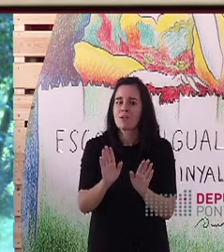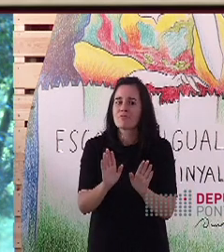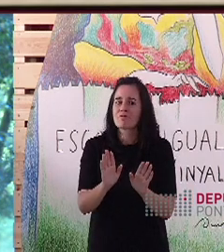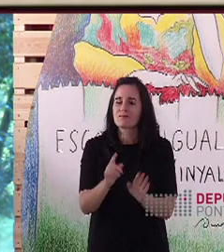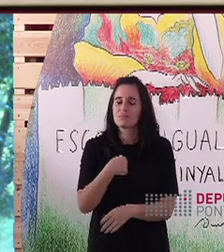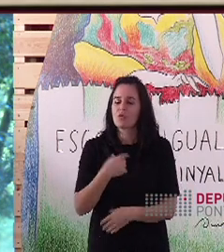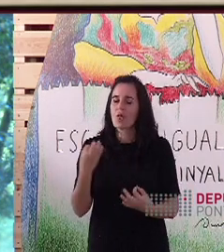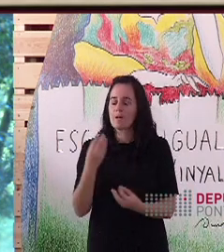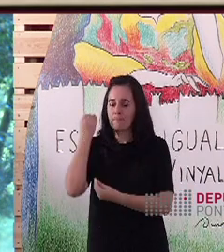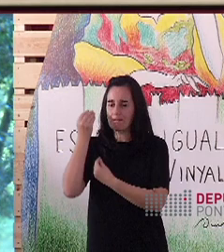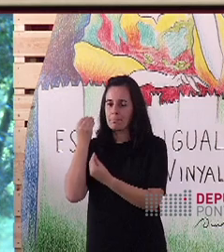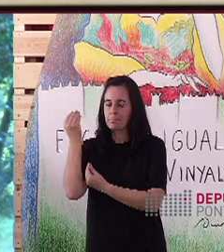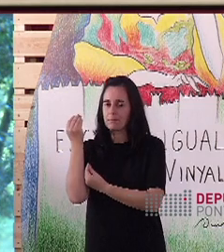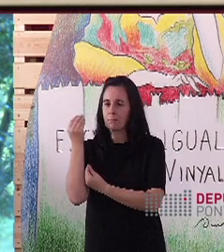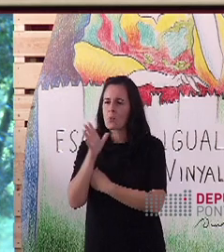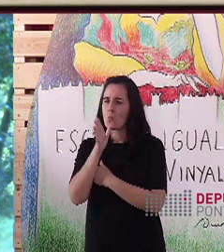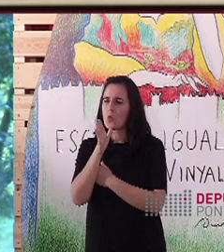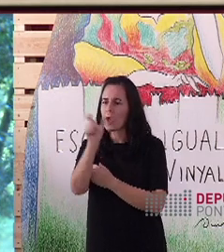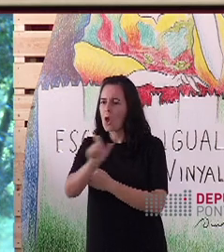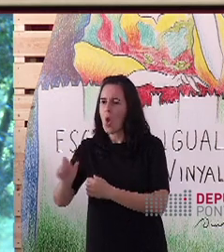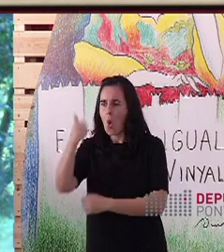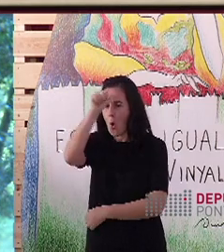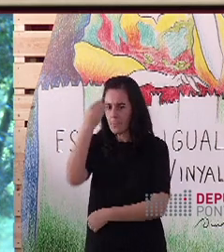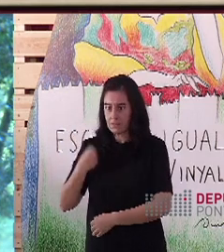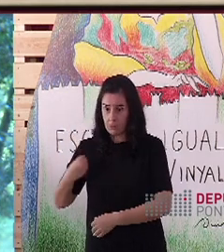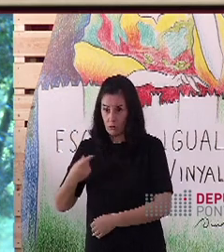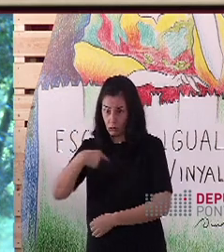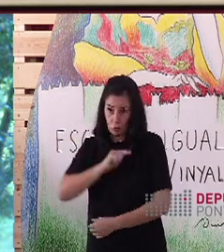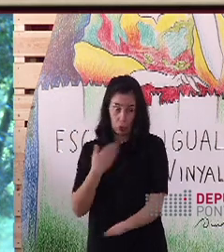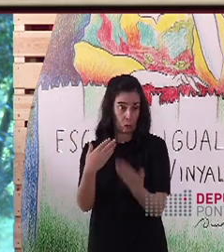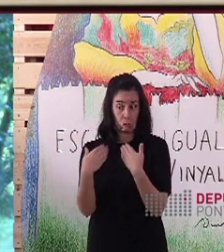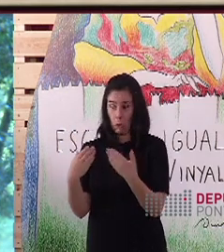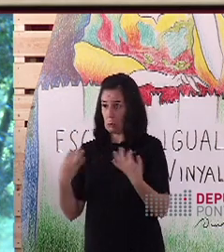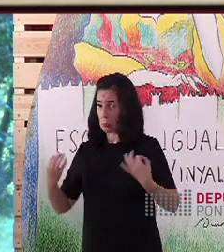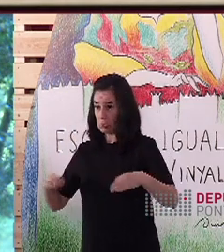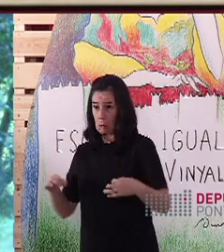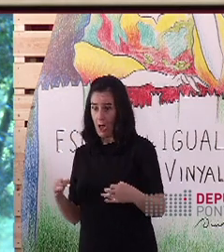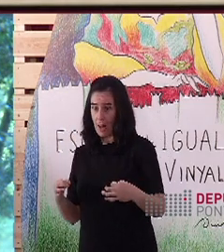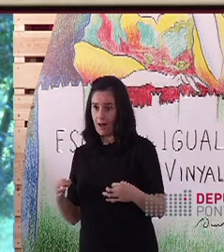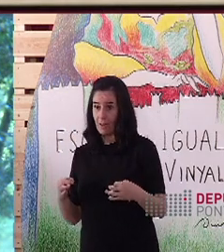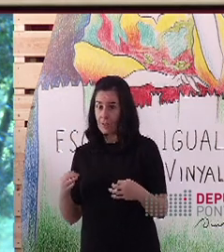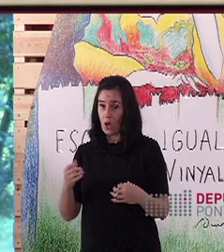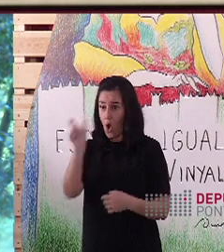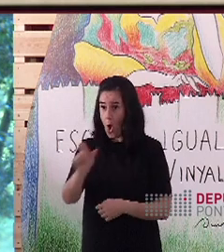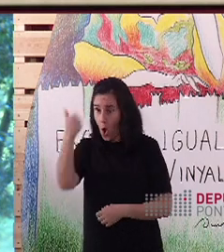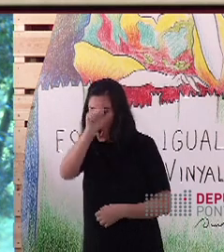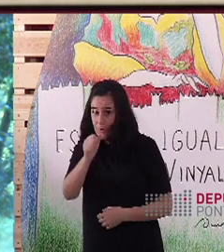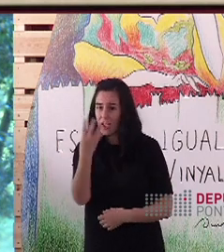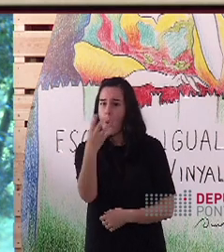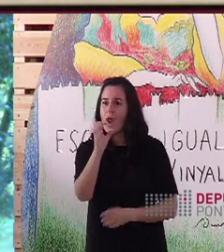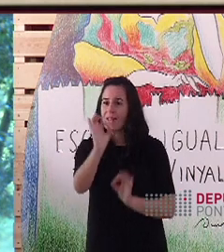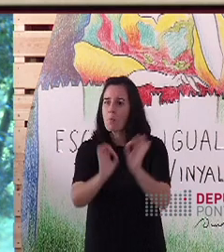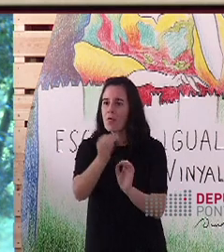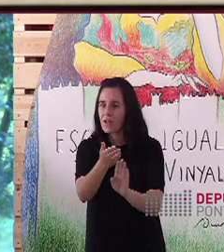preguntarme por qué esos hombres con los que nos relacionamos, el 40% de ellos acuden a la